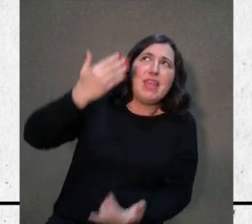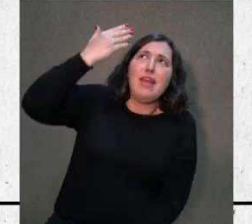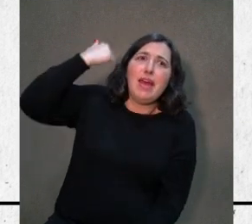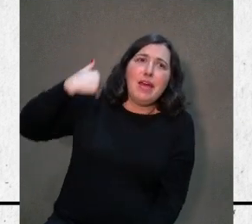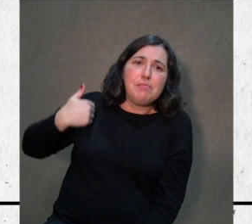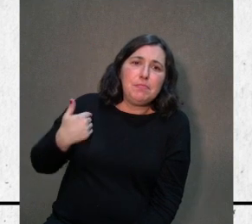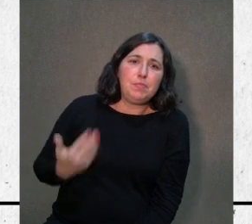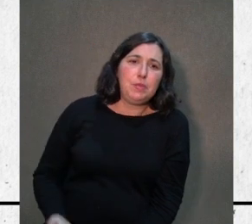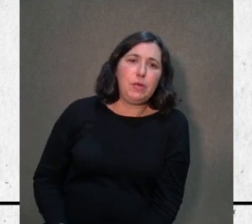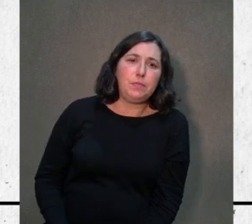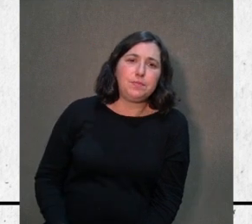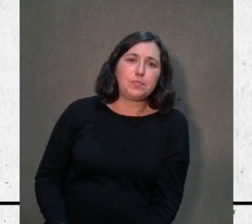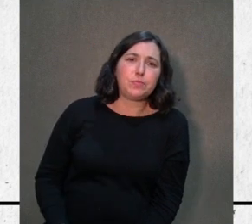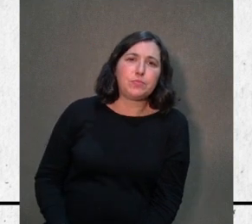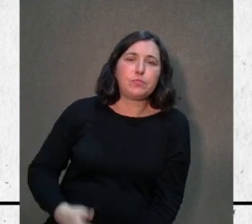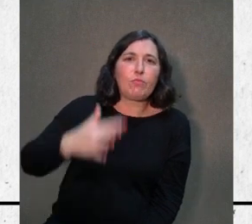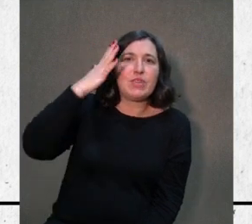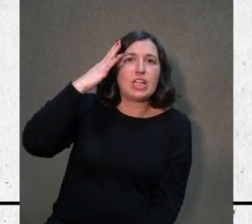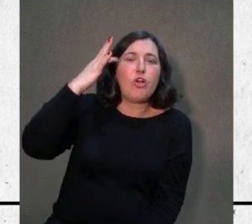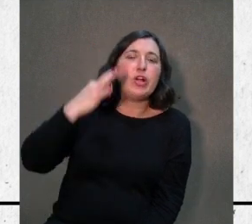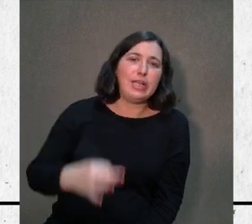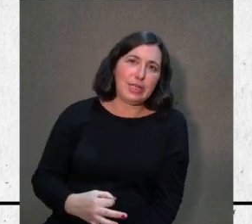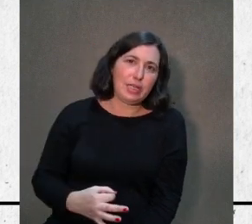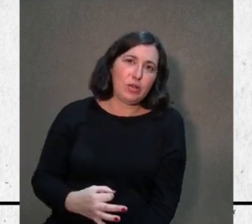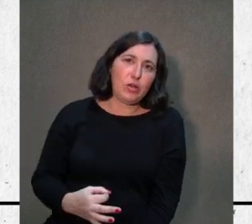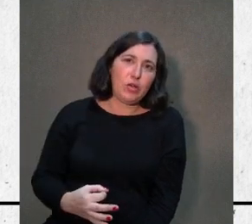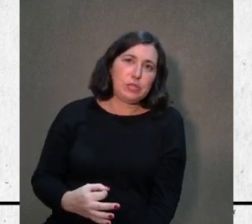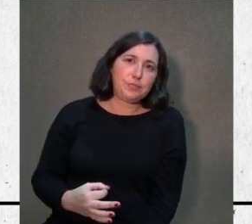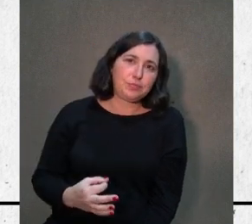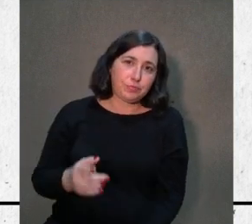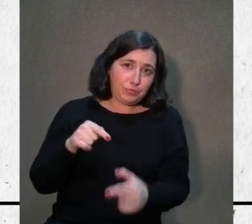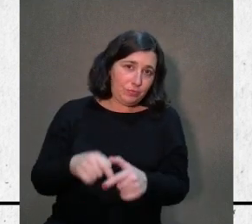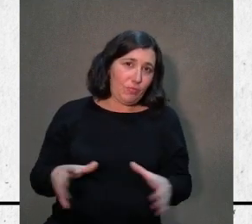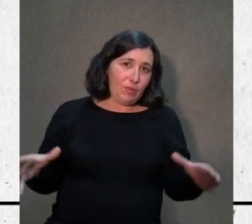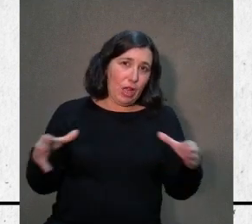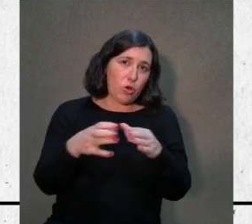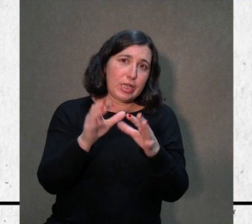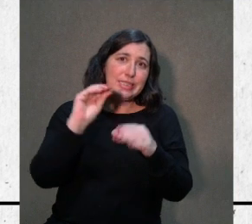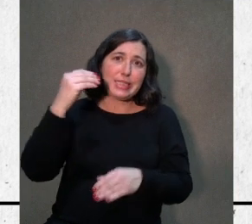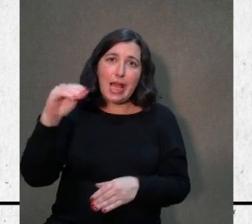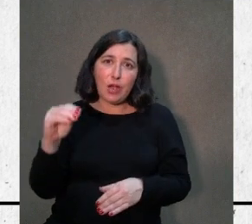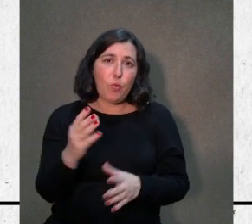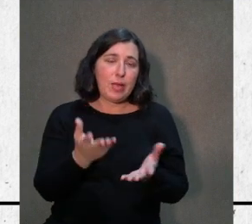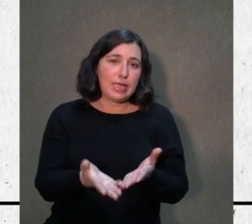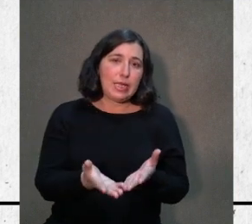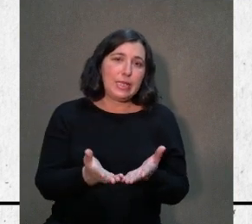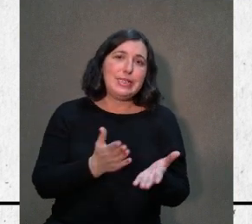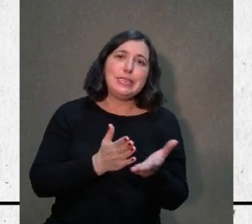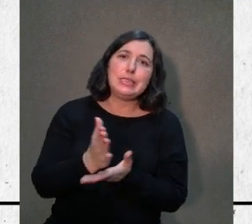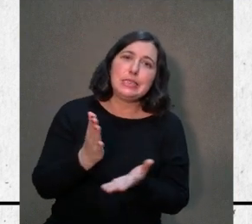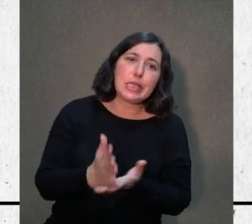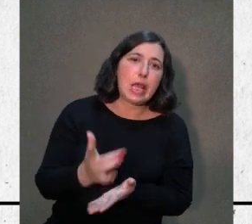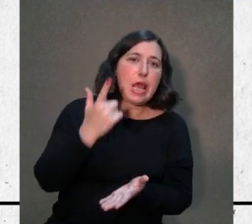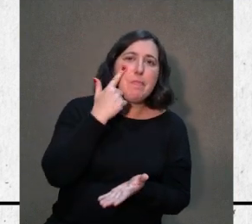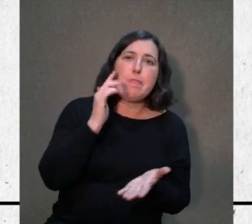tiempo y bueno, creo que bueno, desde la Orquesta Juvenil siempre hemos como